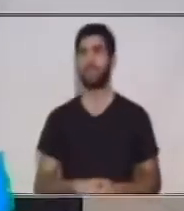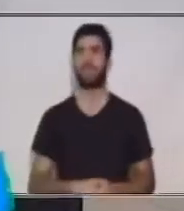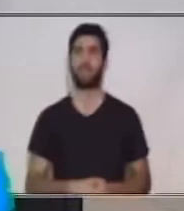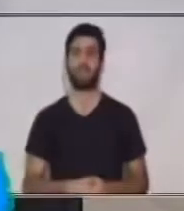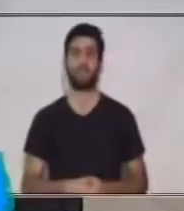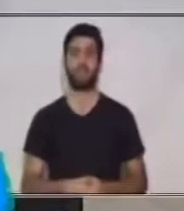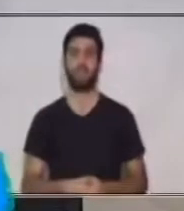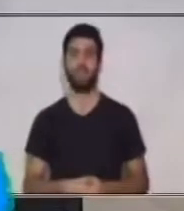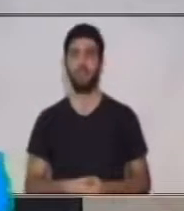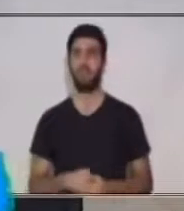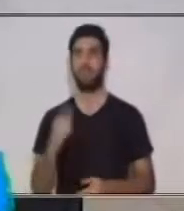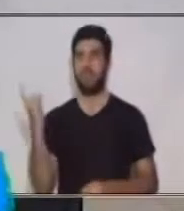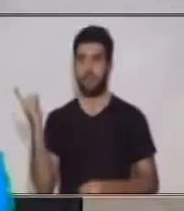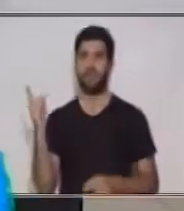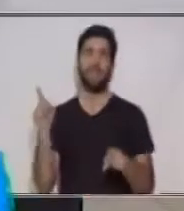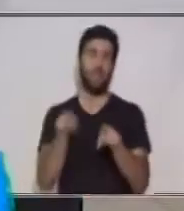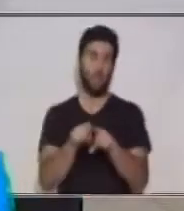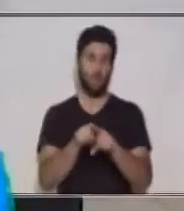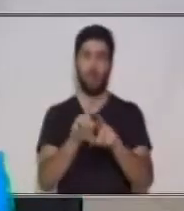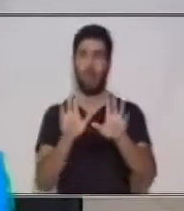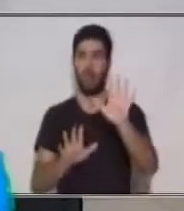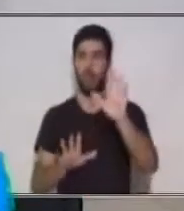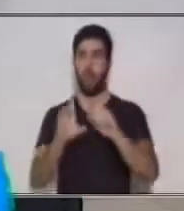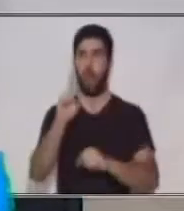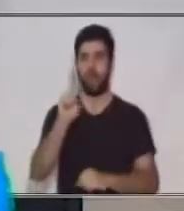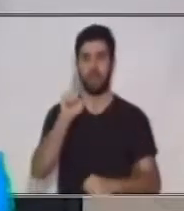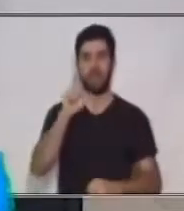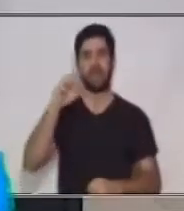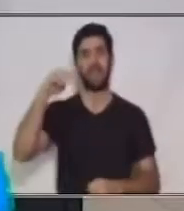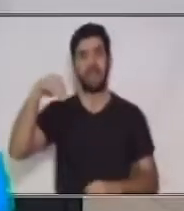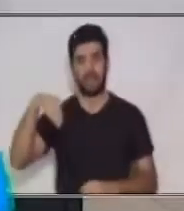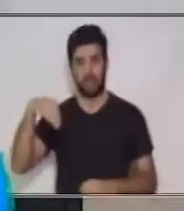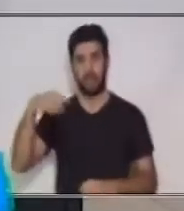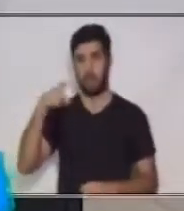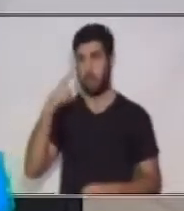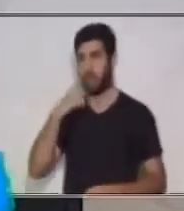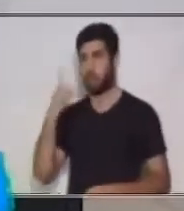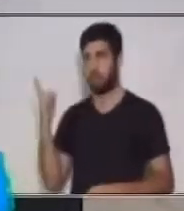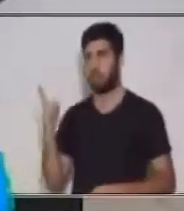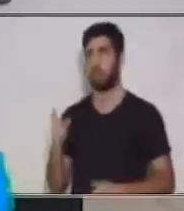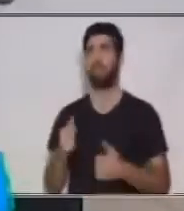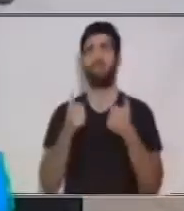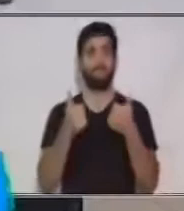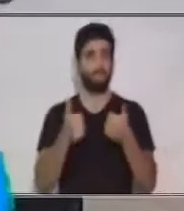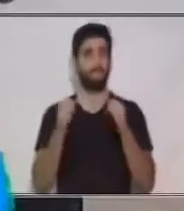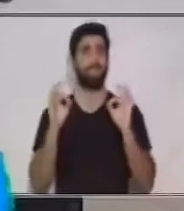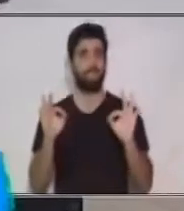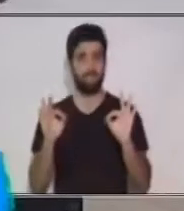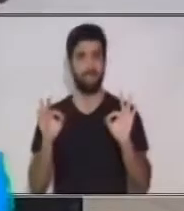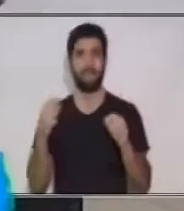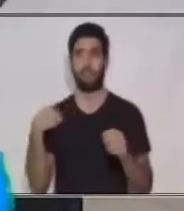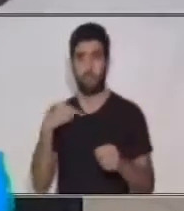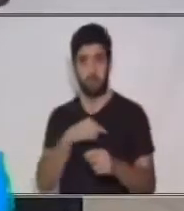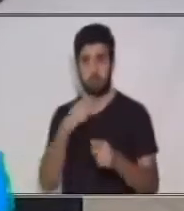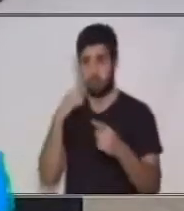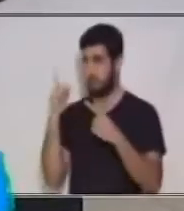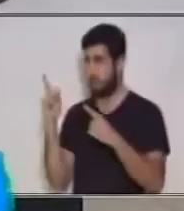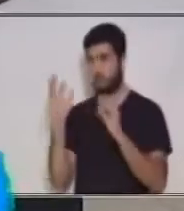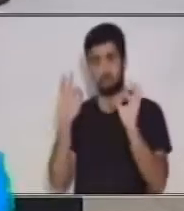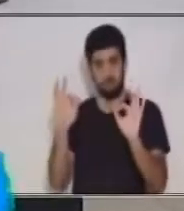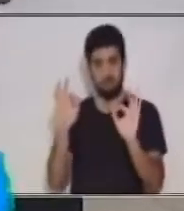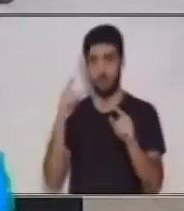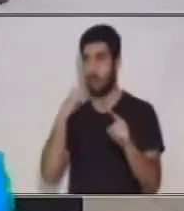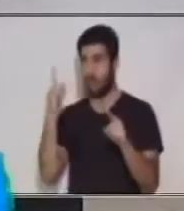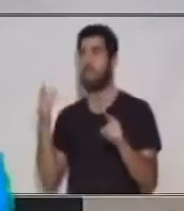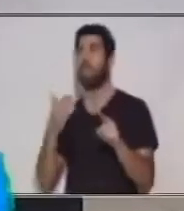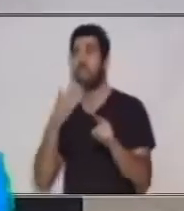nuestra figura es de 11 centímetros. Excelente. Muy bien, hasta aquí vamos todo muy bien, muy